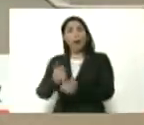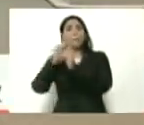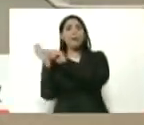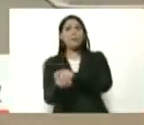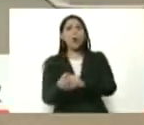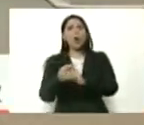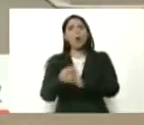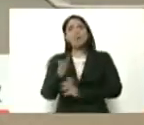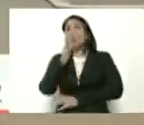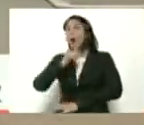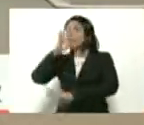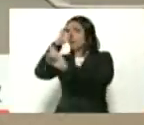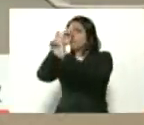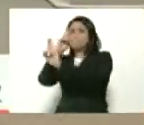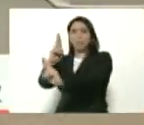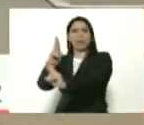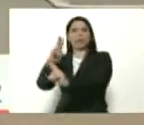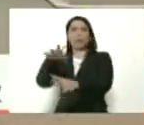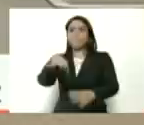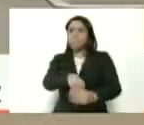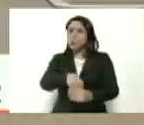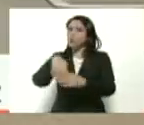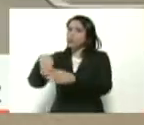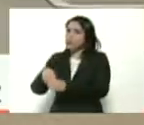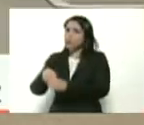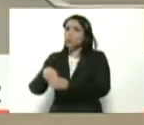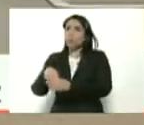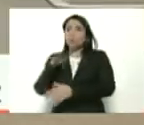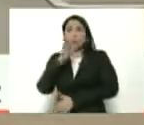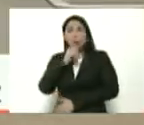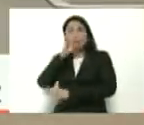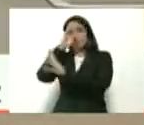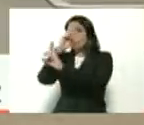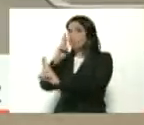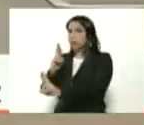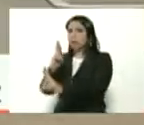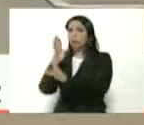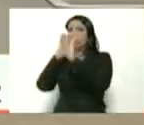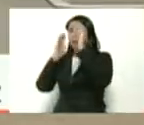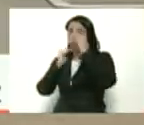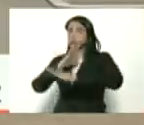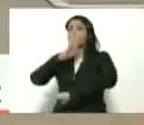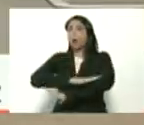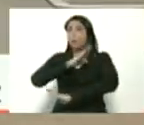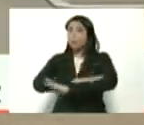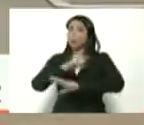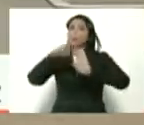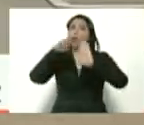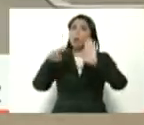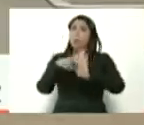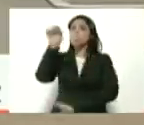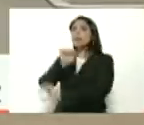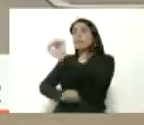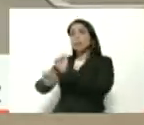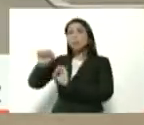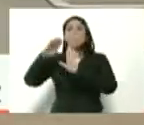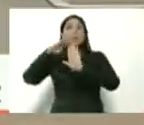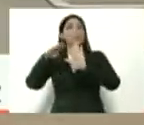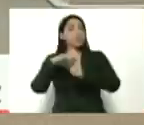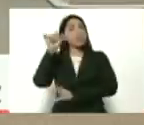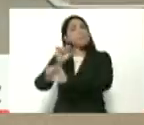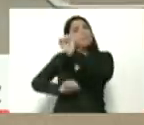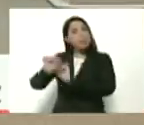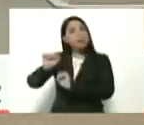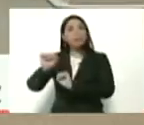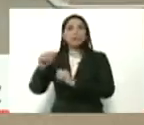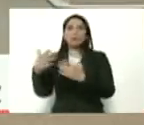por irrespeto a la cuarentena, por irrespeto al acatamiento de las normas de prevención, de las medidas de